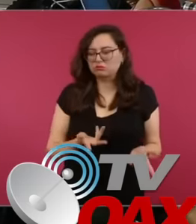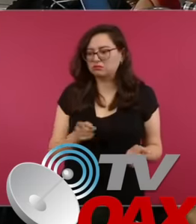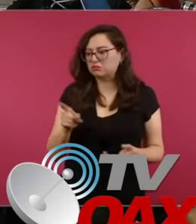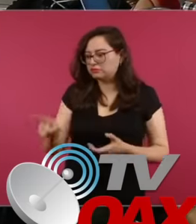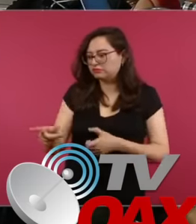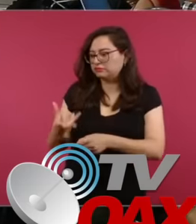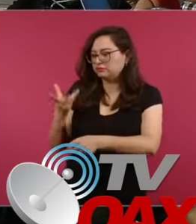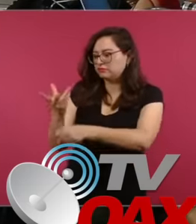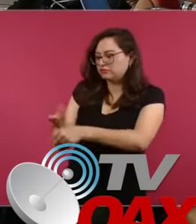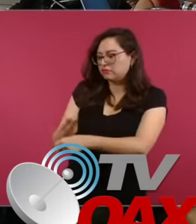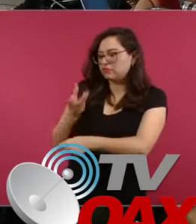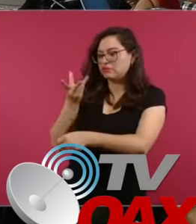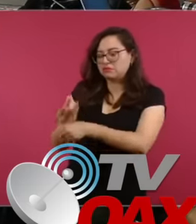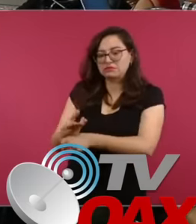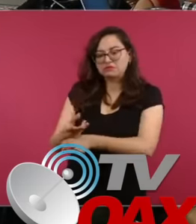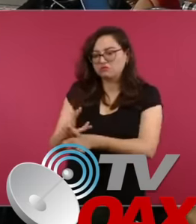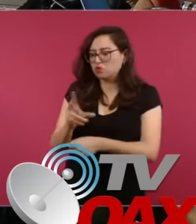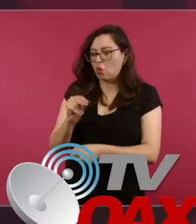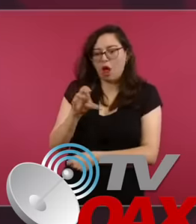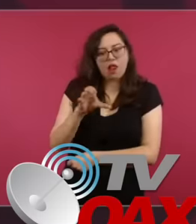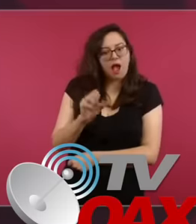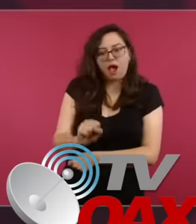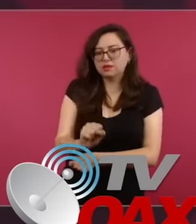o sea, se perdía.